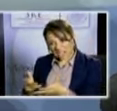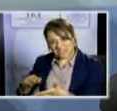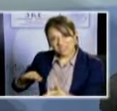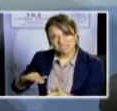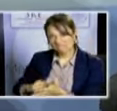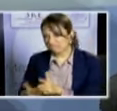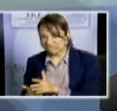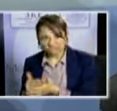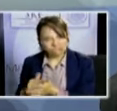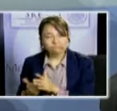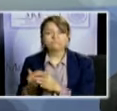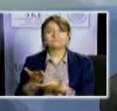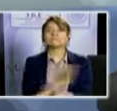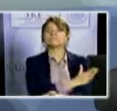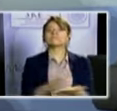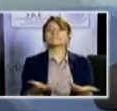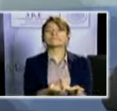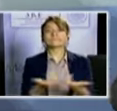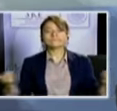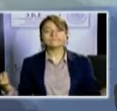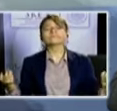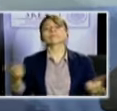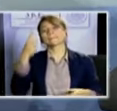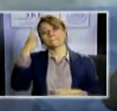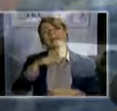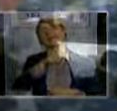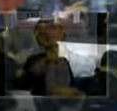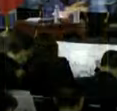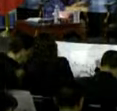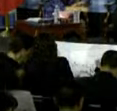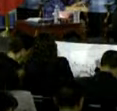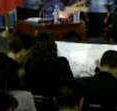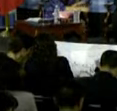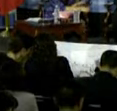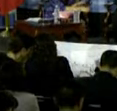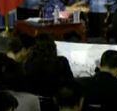la regulación. Gracias, Antonio. Embajador,